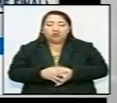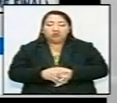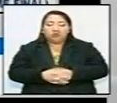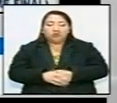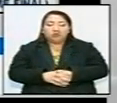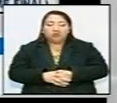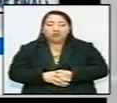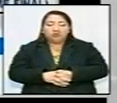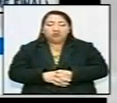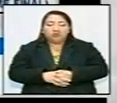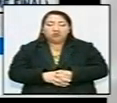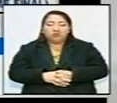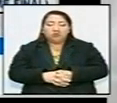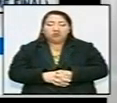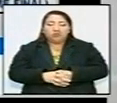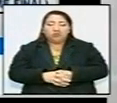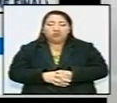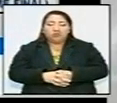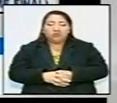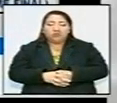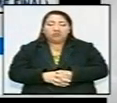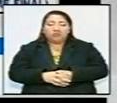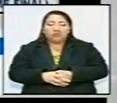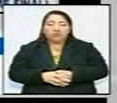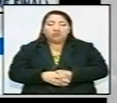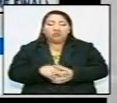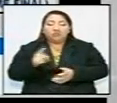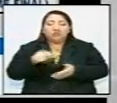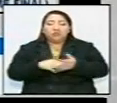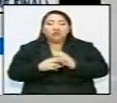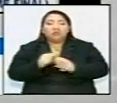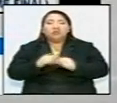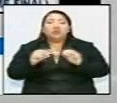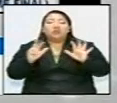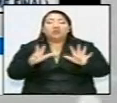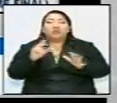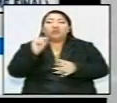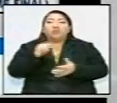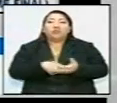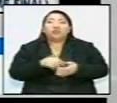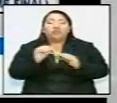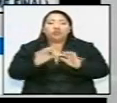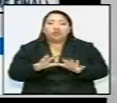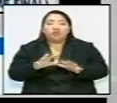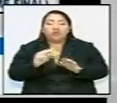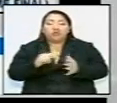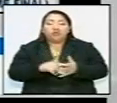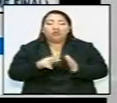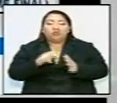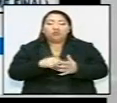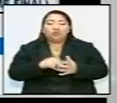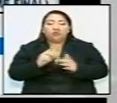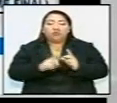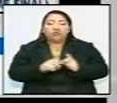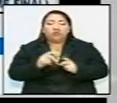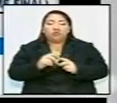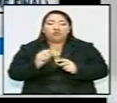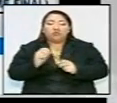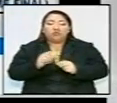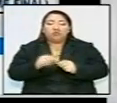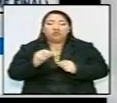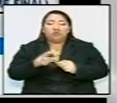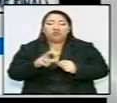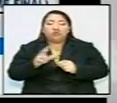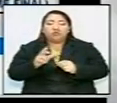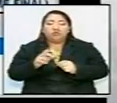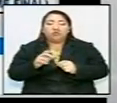y yo. Esto se encuentra consignado en el numeral 8.10, 8.11, página